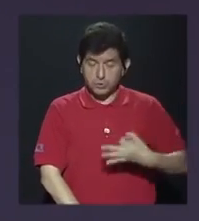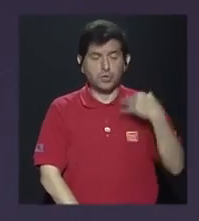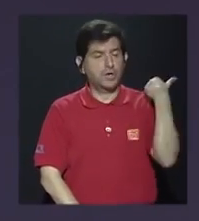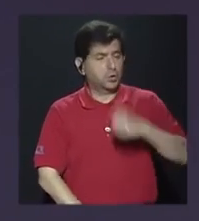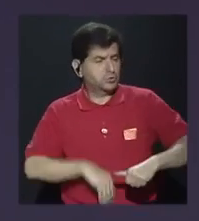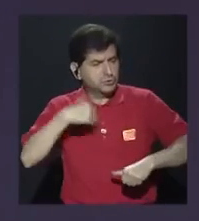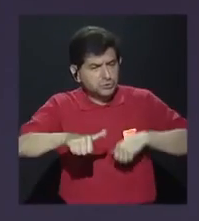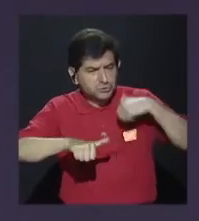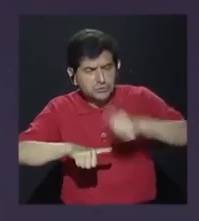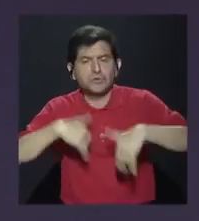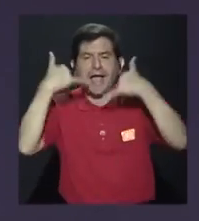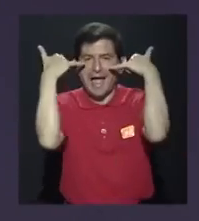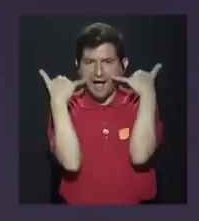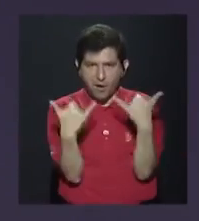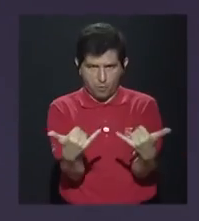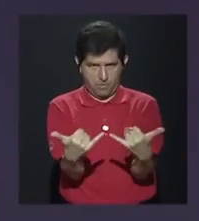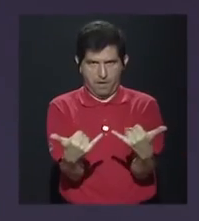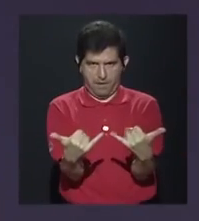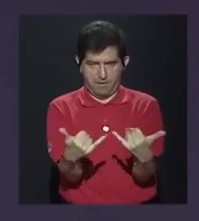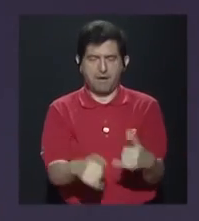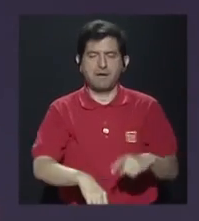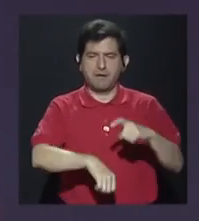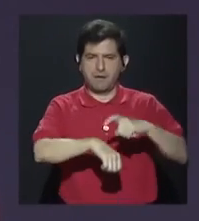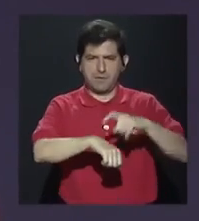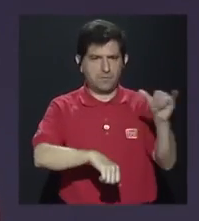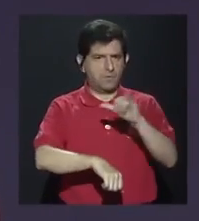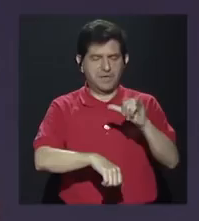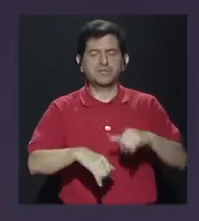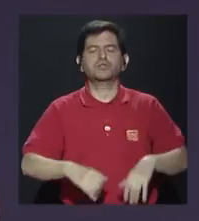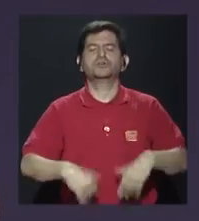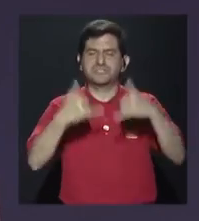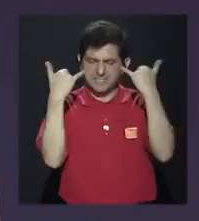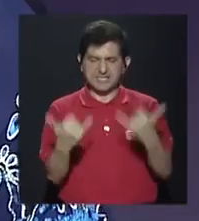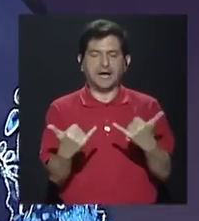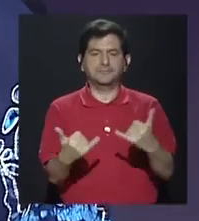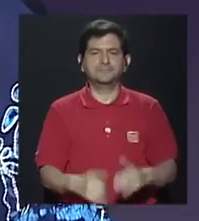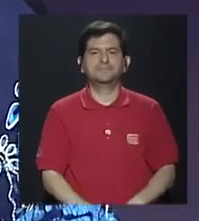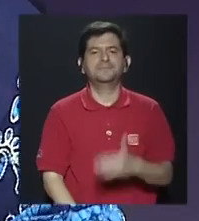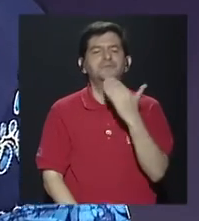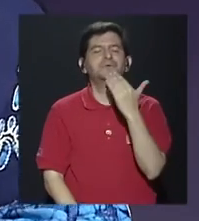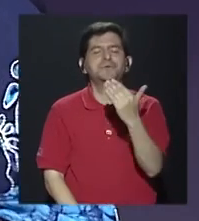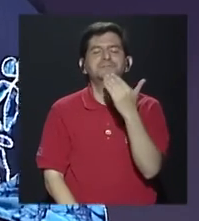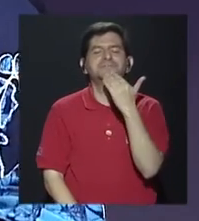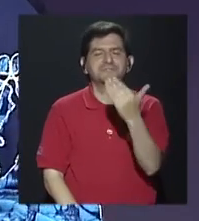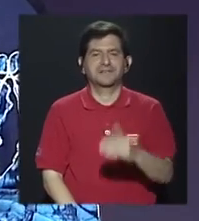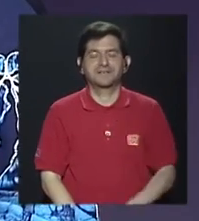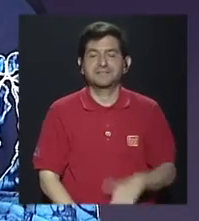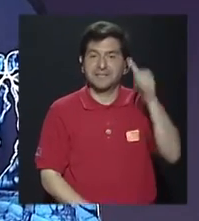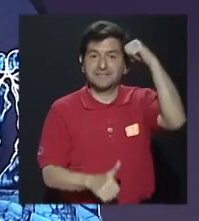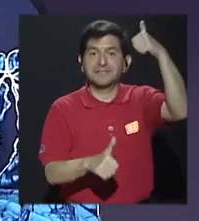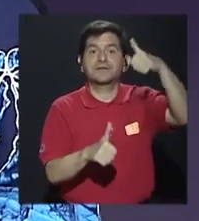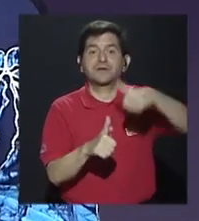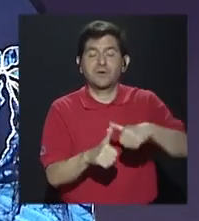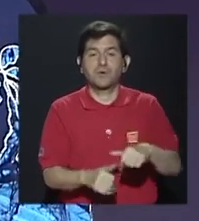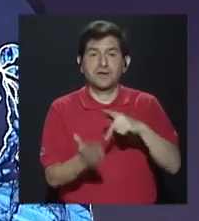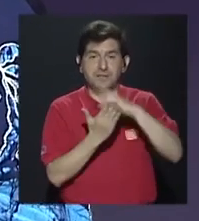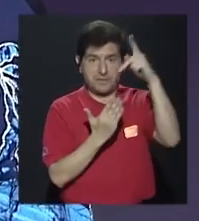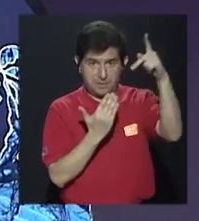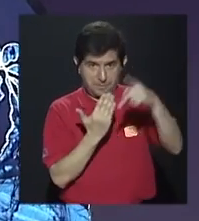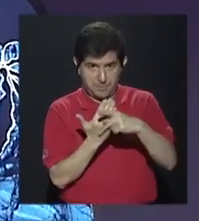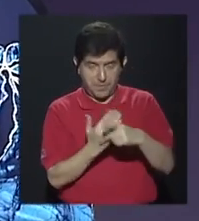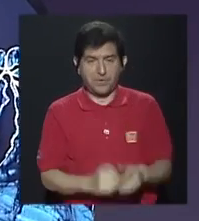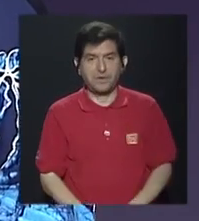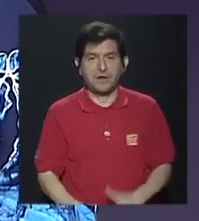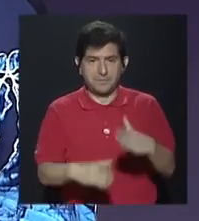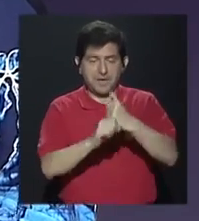lucha es ahora y el momento es ya. Muchísimas gracias. Recordarles que este programa